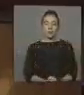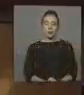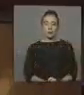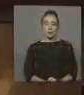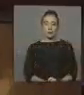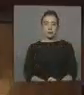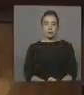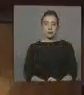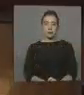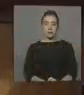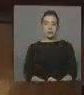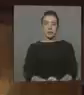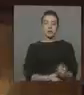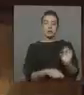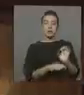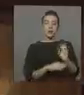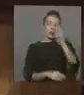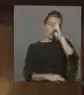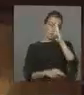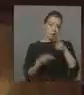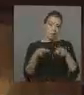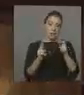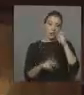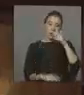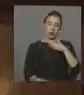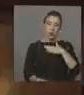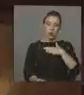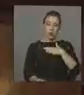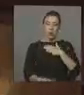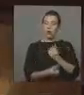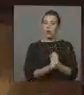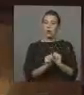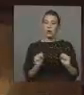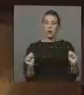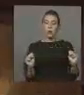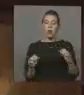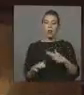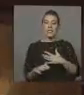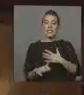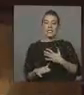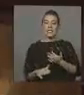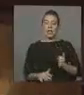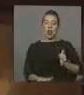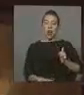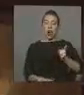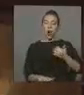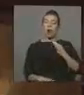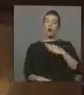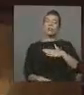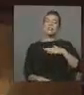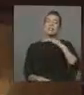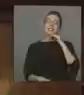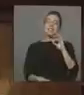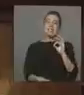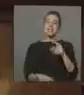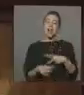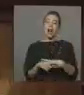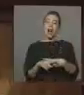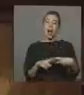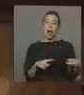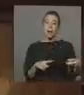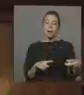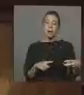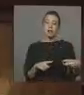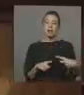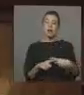un Estado que respeta los derechos humanos no puede sentirse orgulloso ni satisfecho de amenazar con